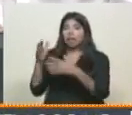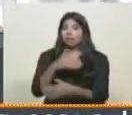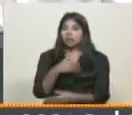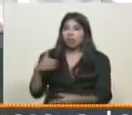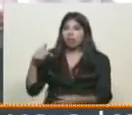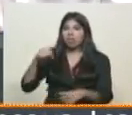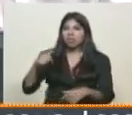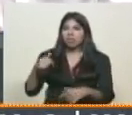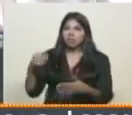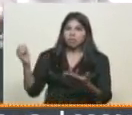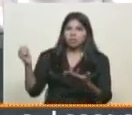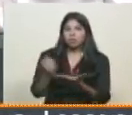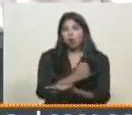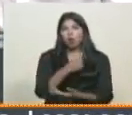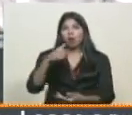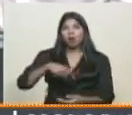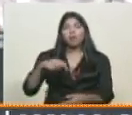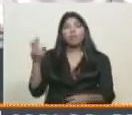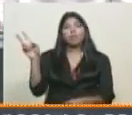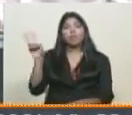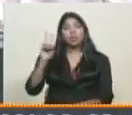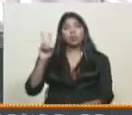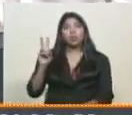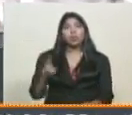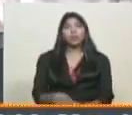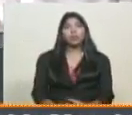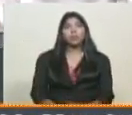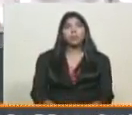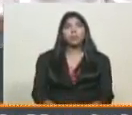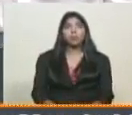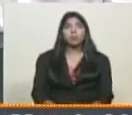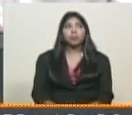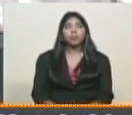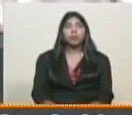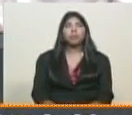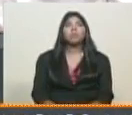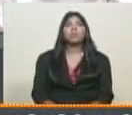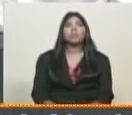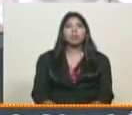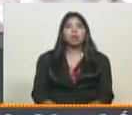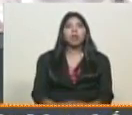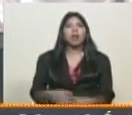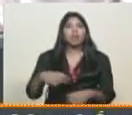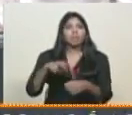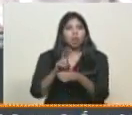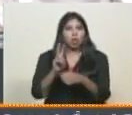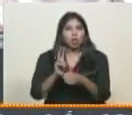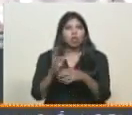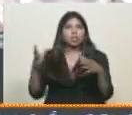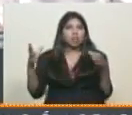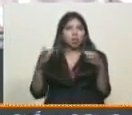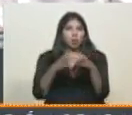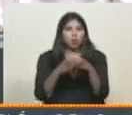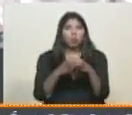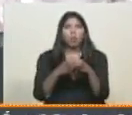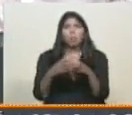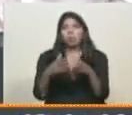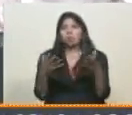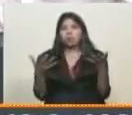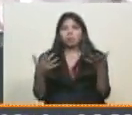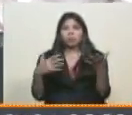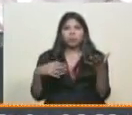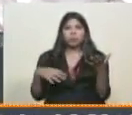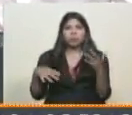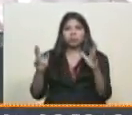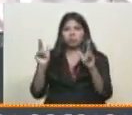default en venezuela después e injerencias en cubierta lo que hemos visto estos meses de violencia de grupos paramilitares el sector actuando a sellando pueblos